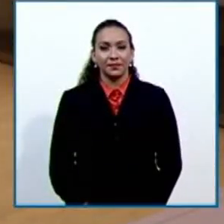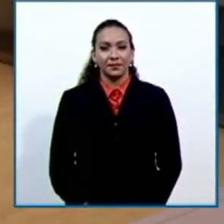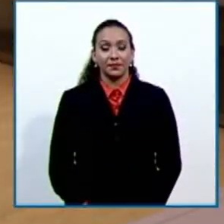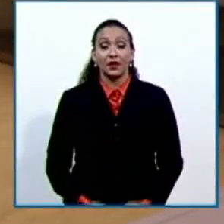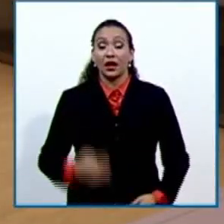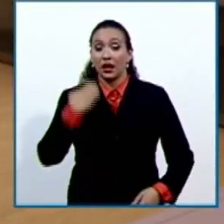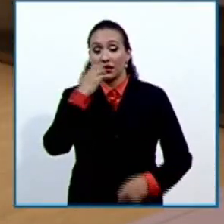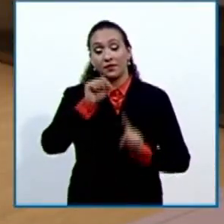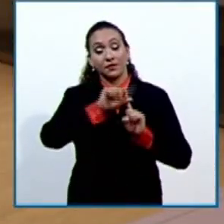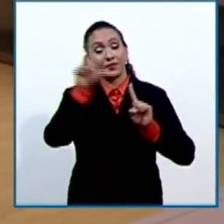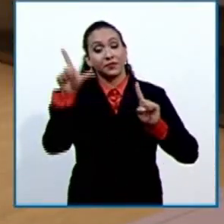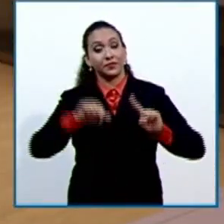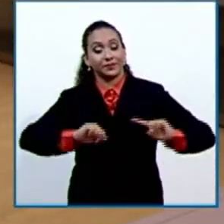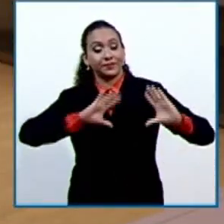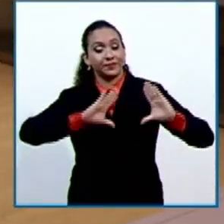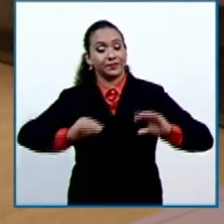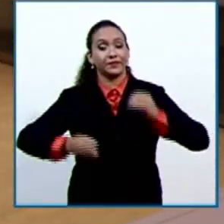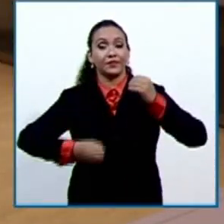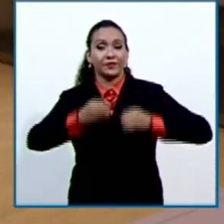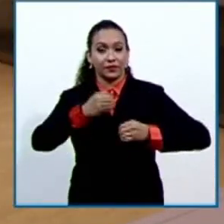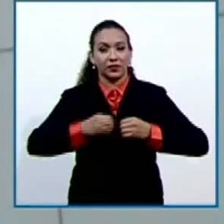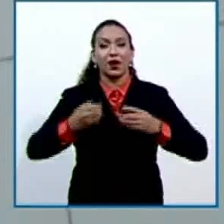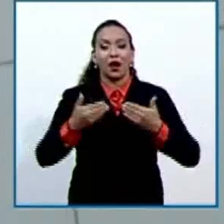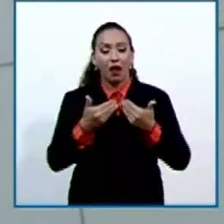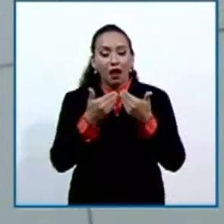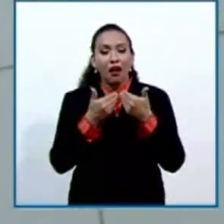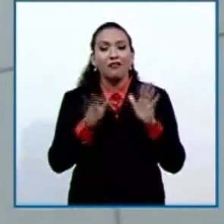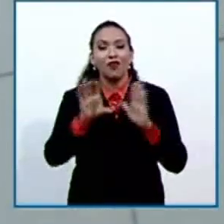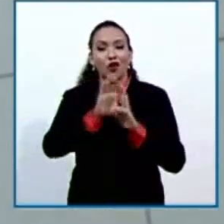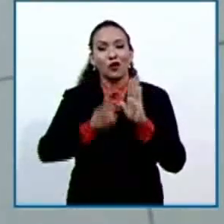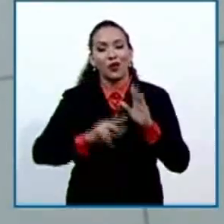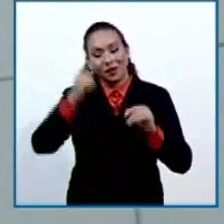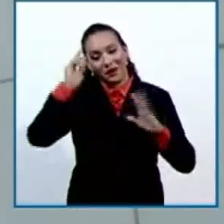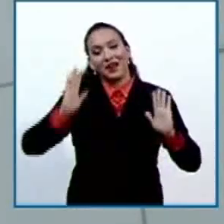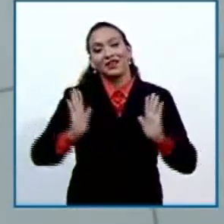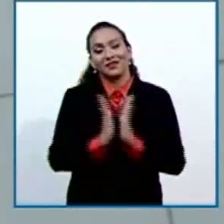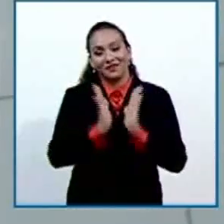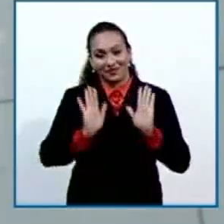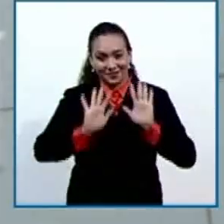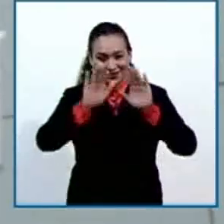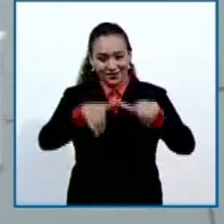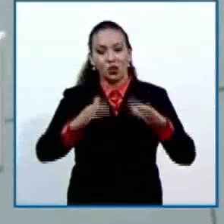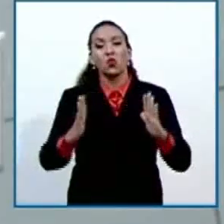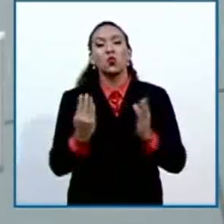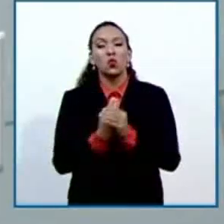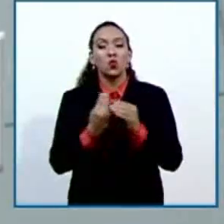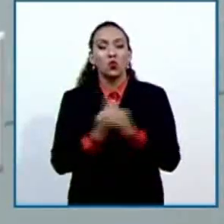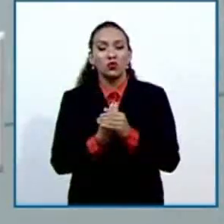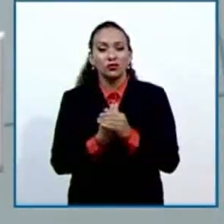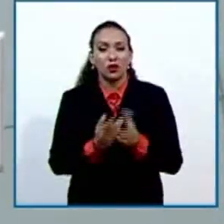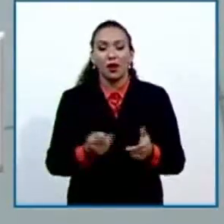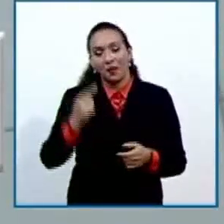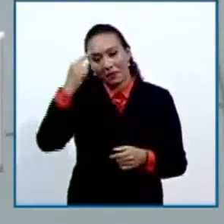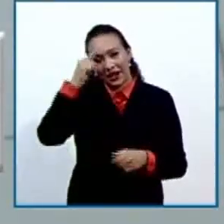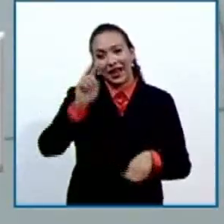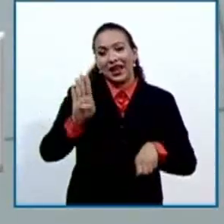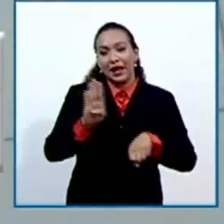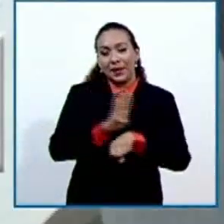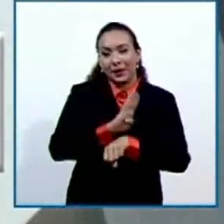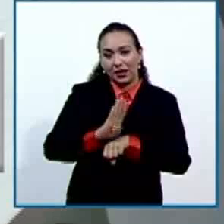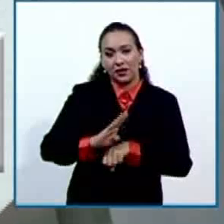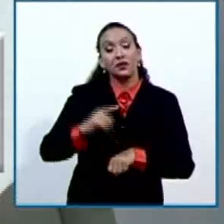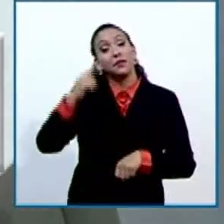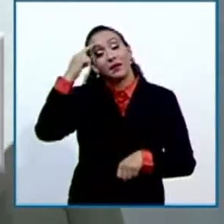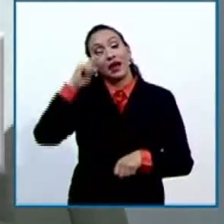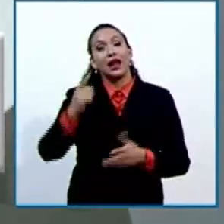La Escuela Federal de Formación Judicial abrió la convocatoria para participar en el curso en materia de beneficios preliberacionales a